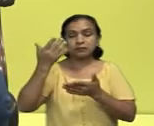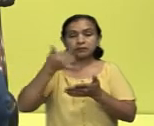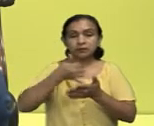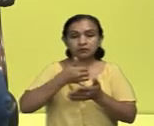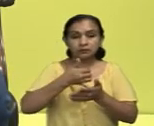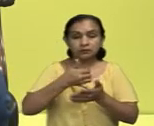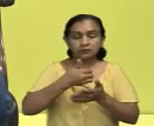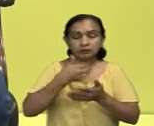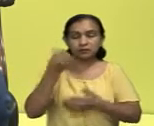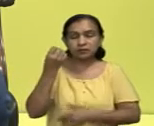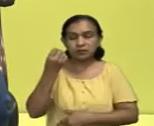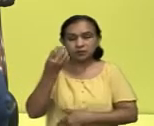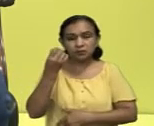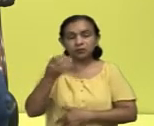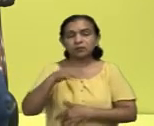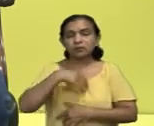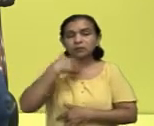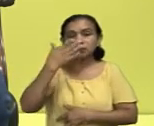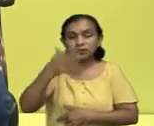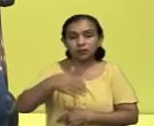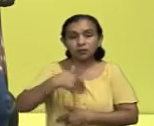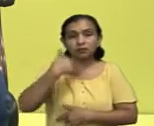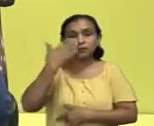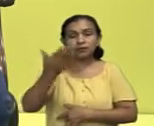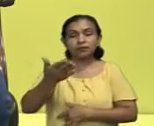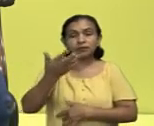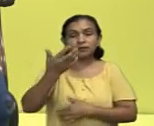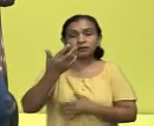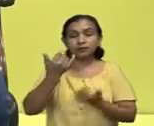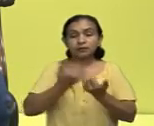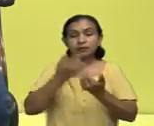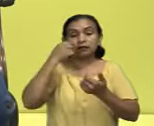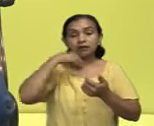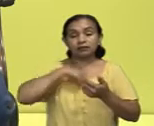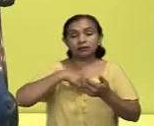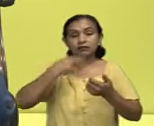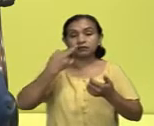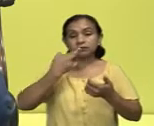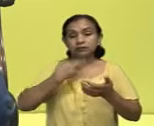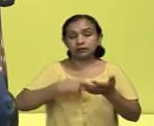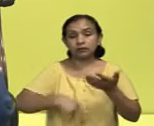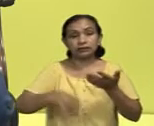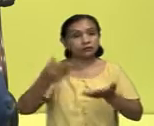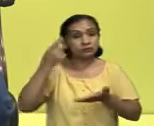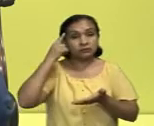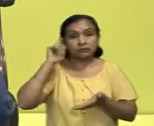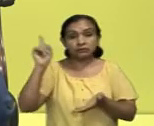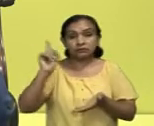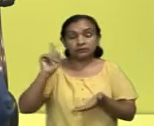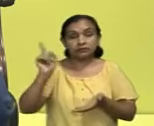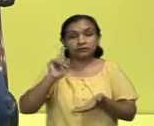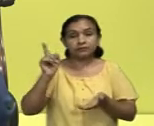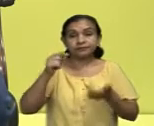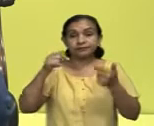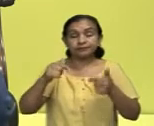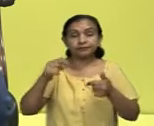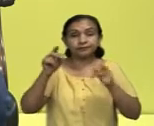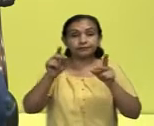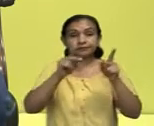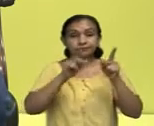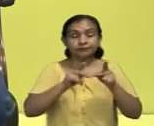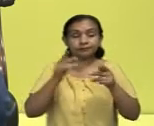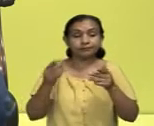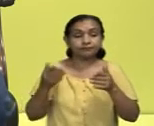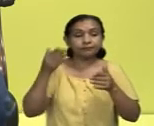dolores abdominales, los vómitos, hasta un sangrado interno, que normalmente es hasta esta etapa donde el paciente